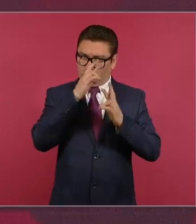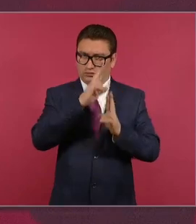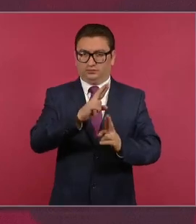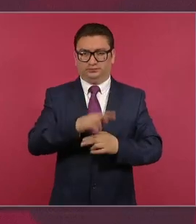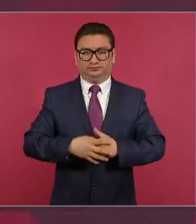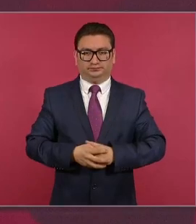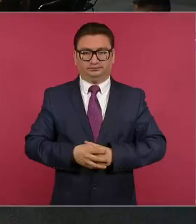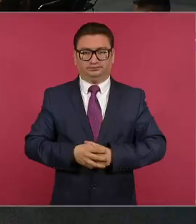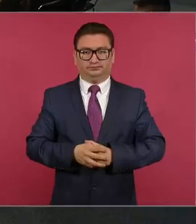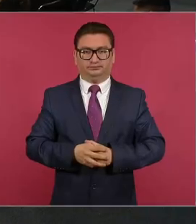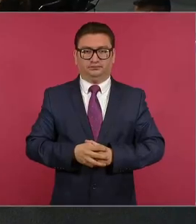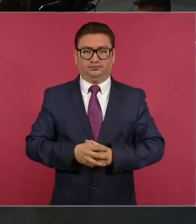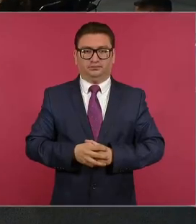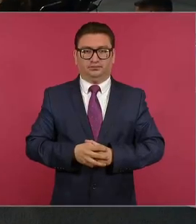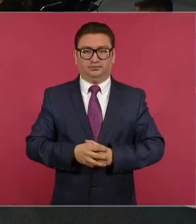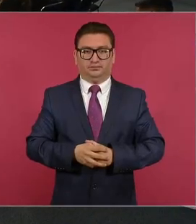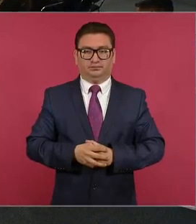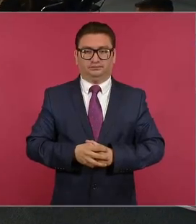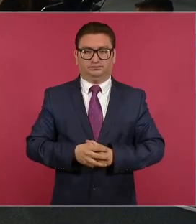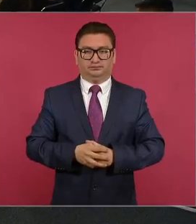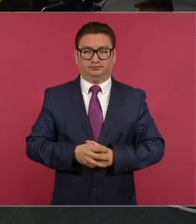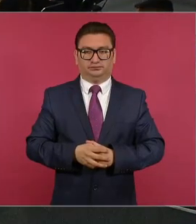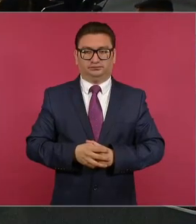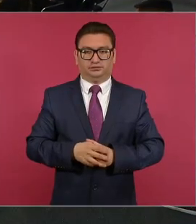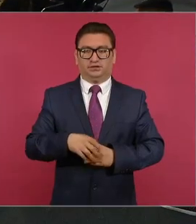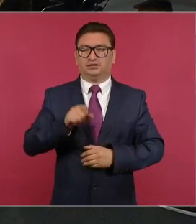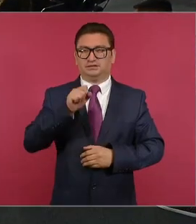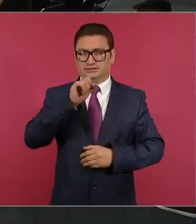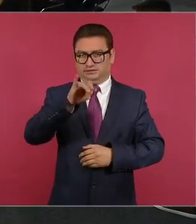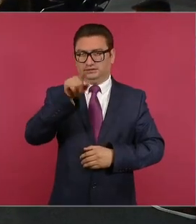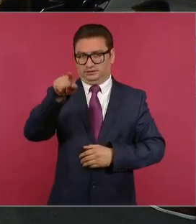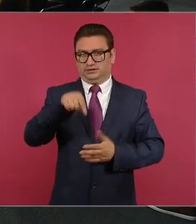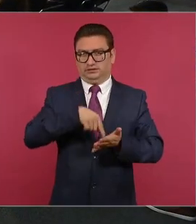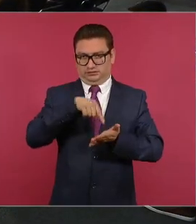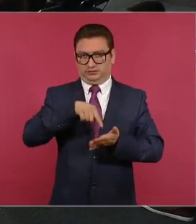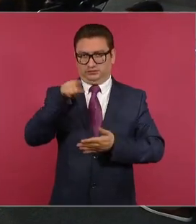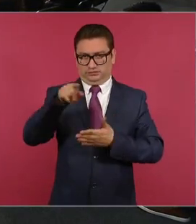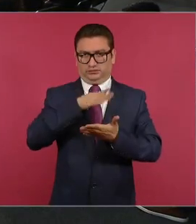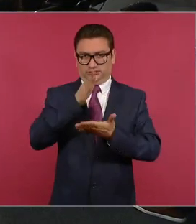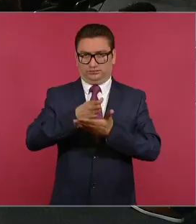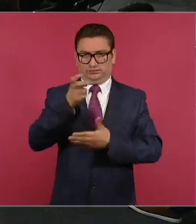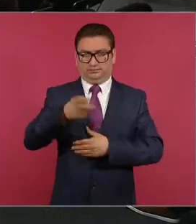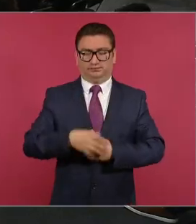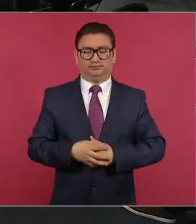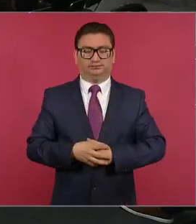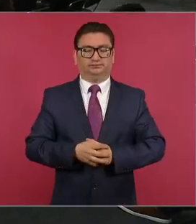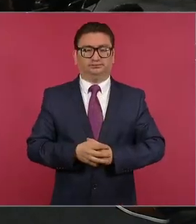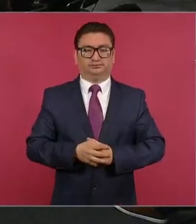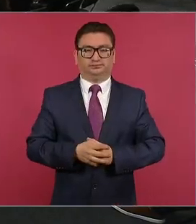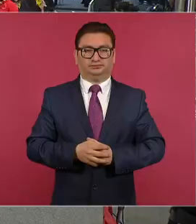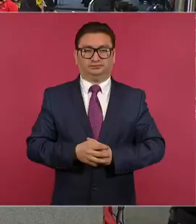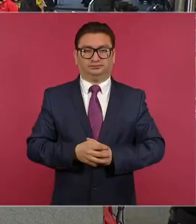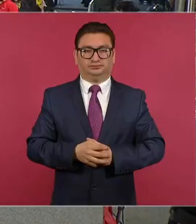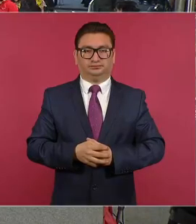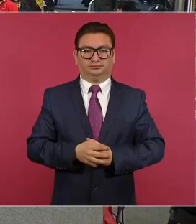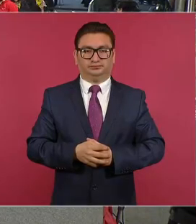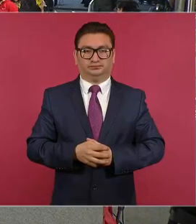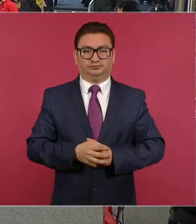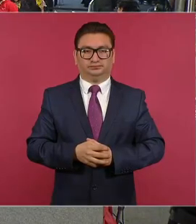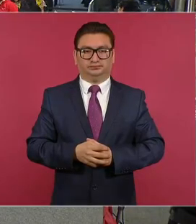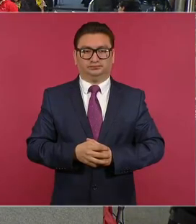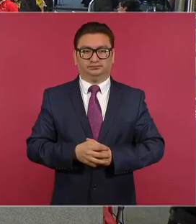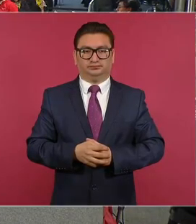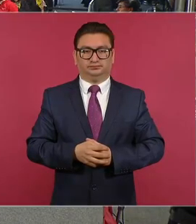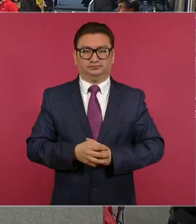¿El lago de Guadalupe? Sí, ahí, ahí va a ser. ¿Mande? ¿Qué tiene la terna de las ministras? La terna de